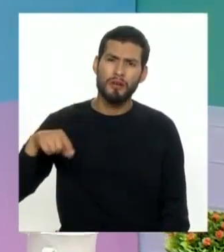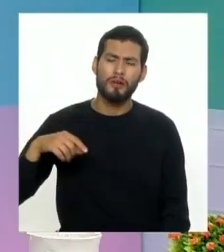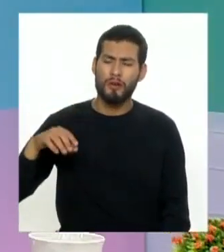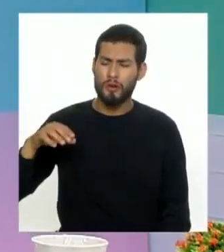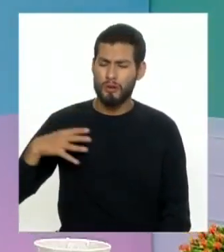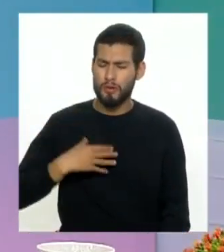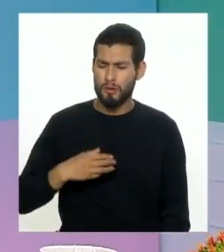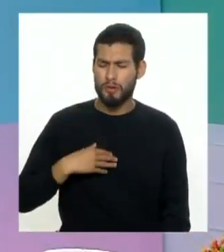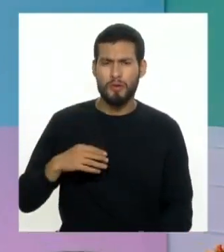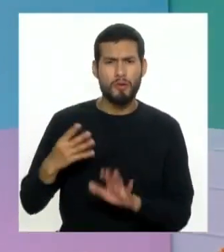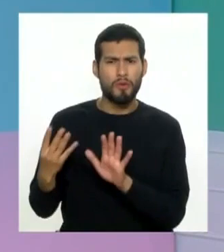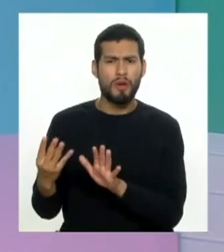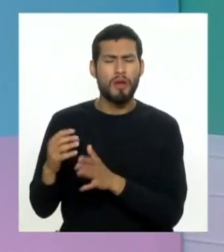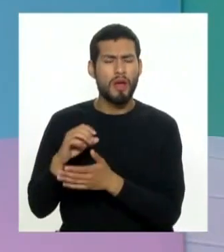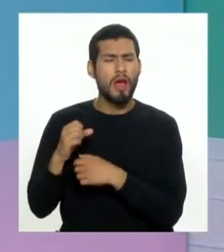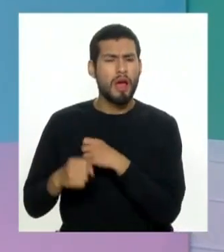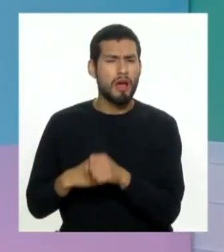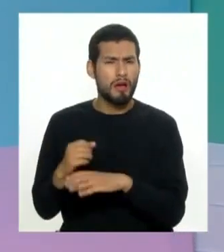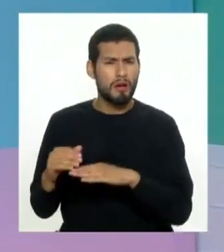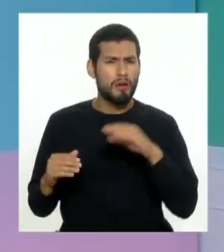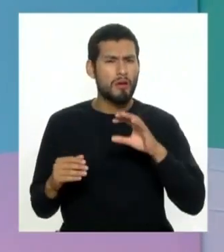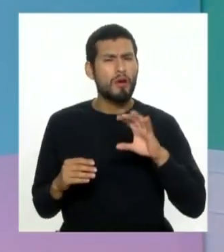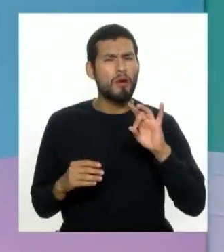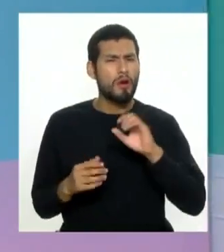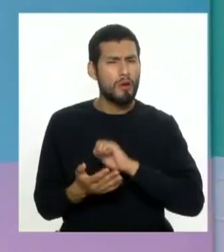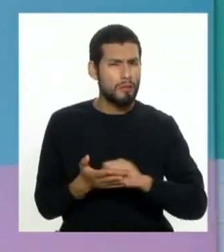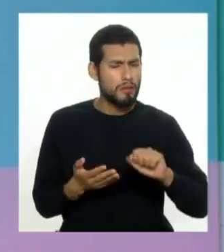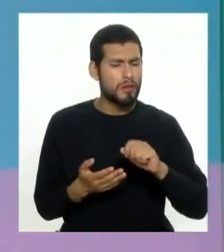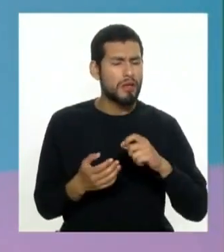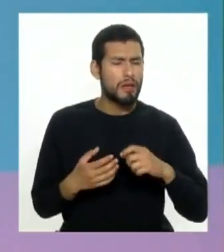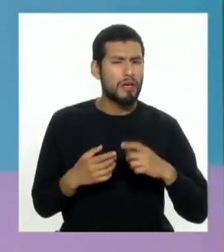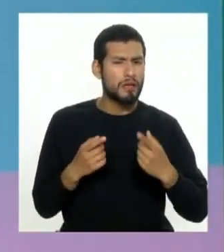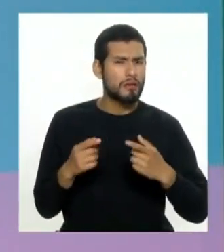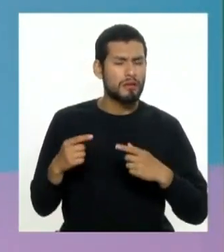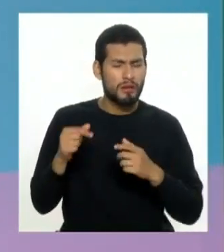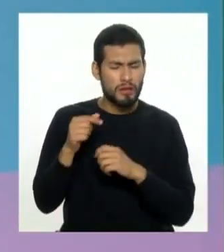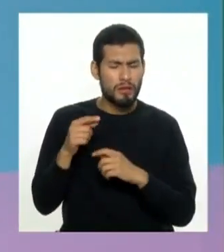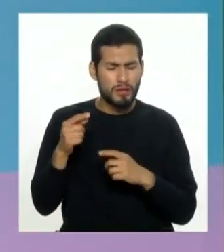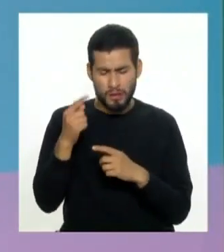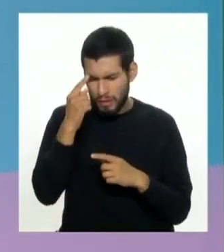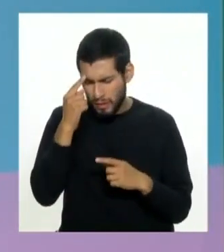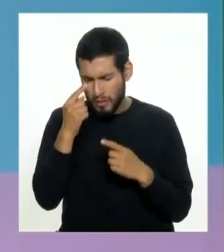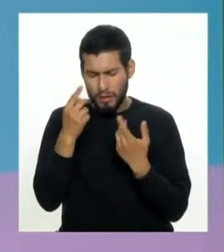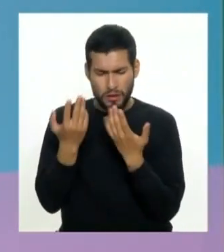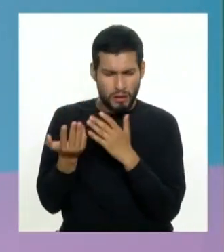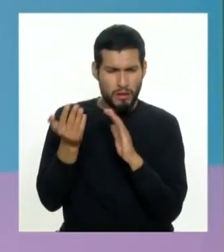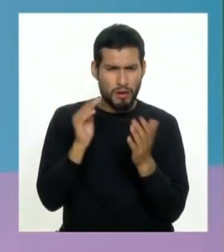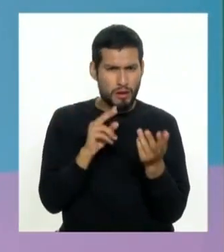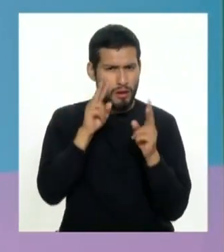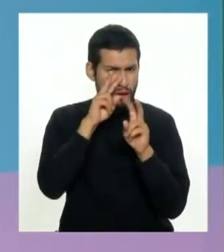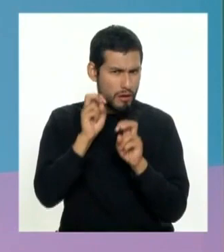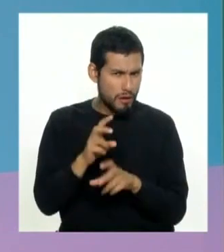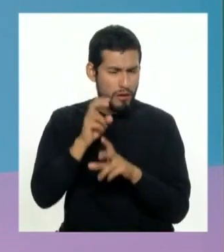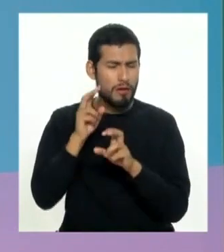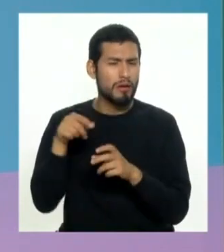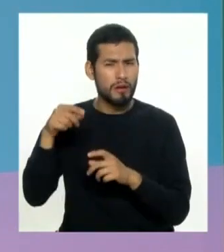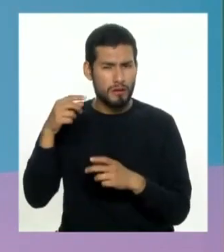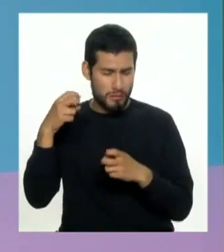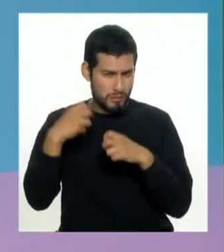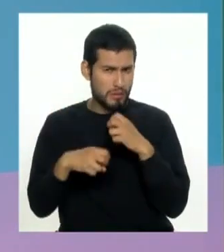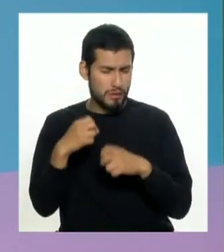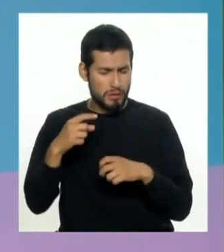edad, el cual tiene ciertos rasgos de Asperger, todavía en proceso de evaluación con respecto a este